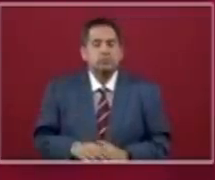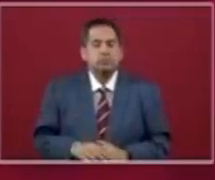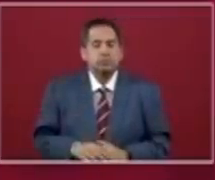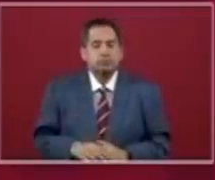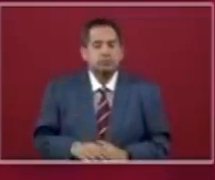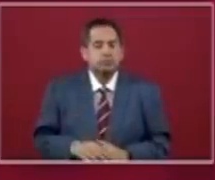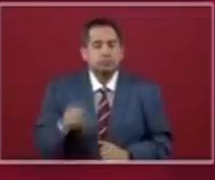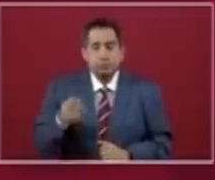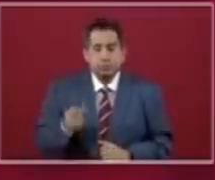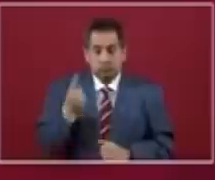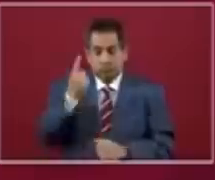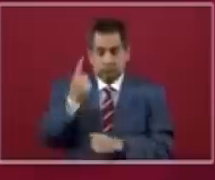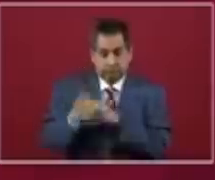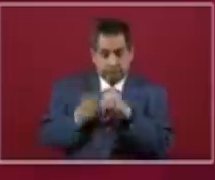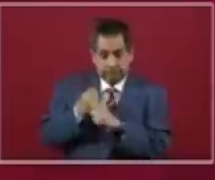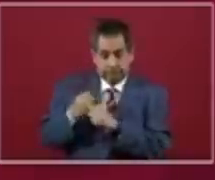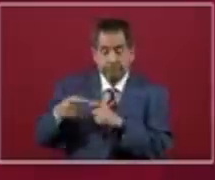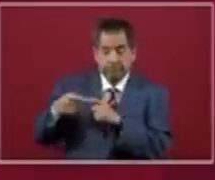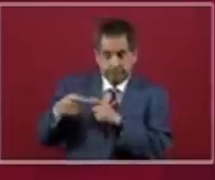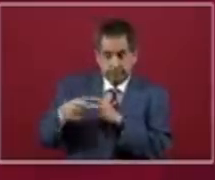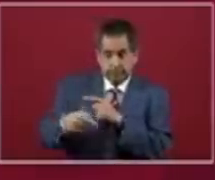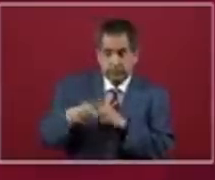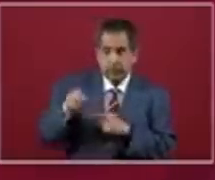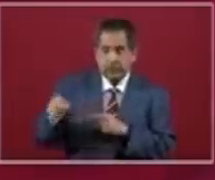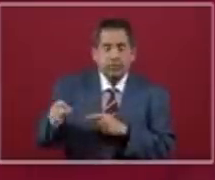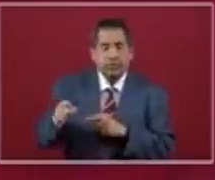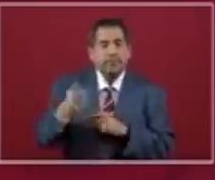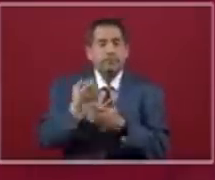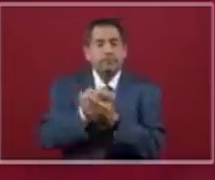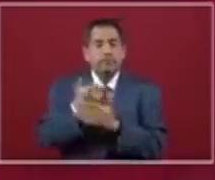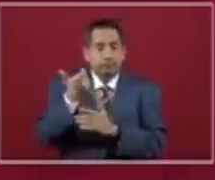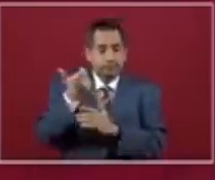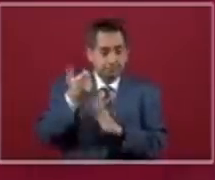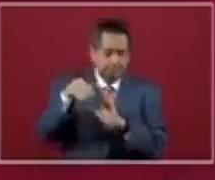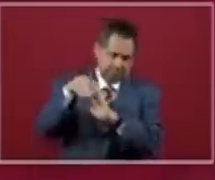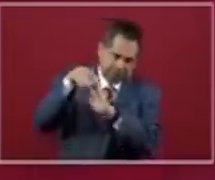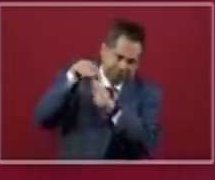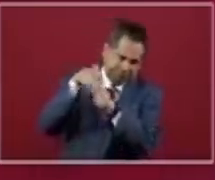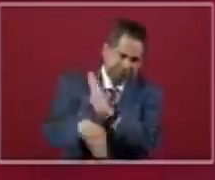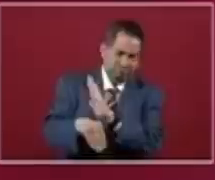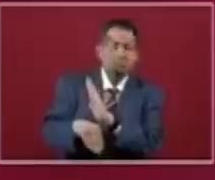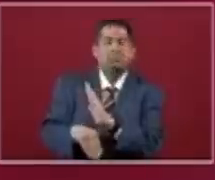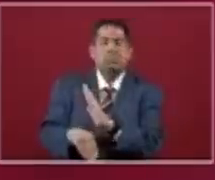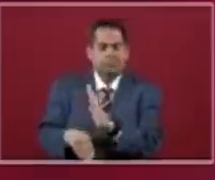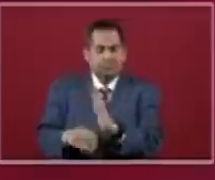en su primer año, se cayó la economía